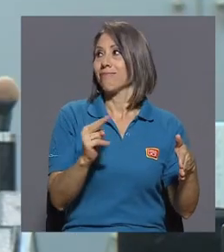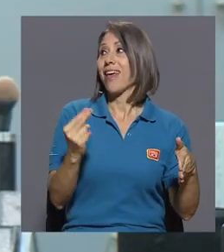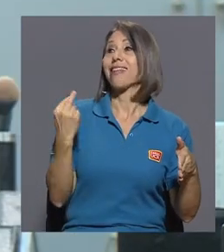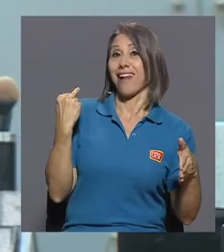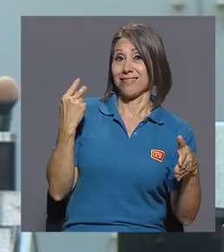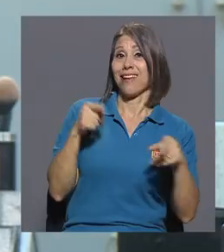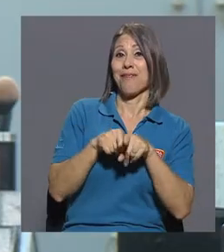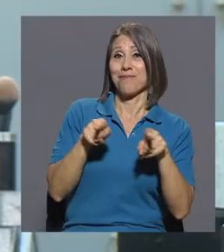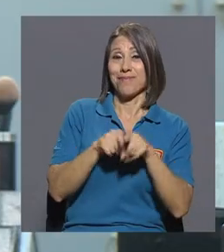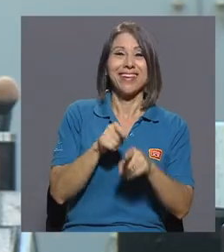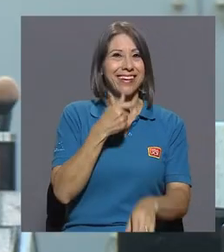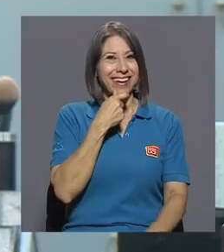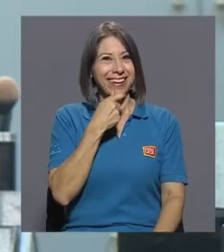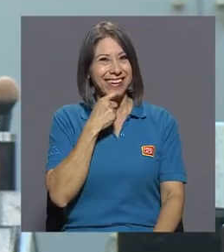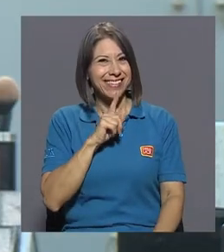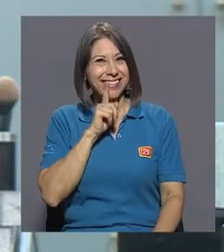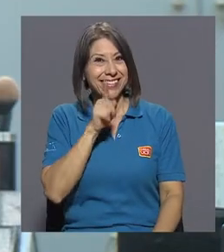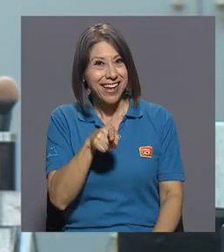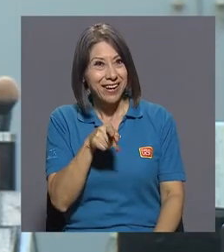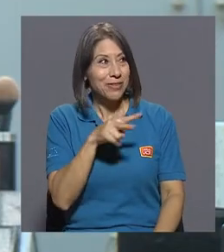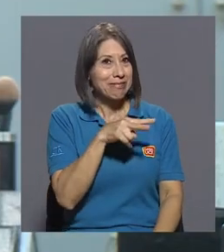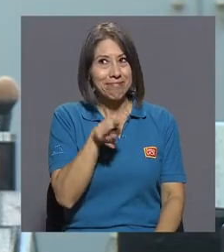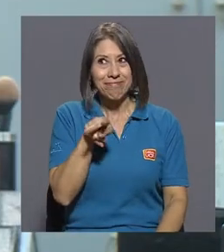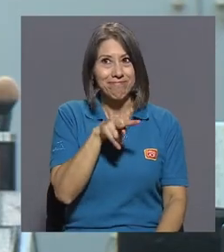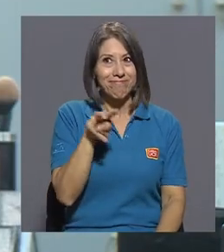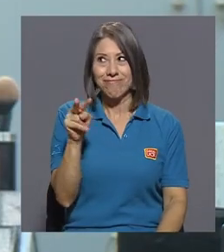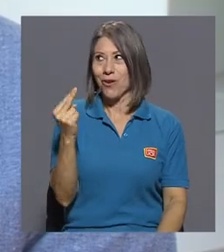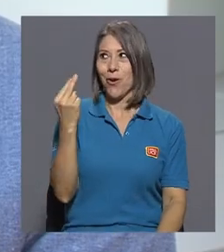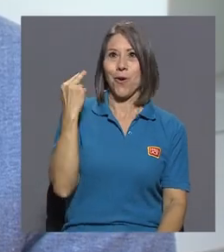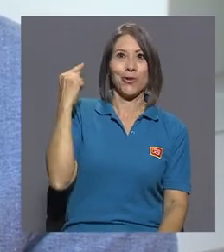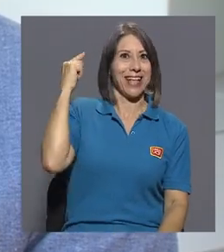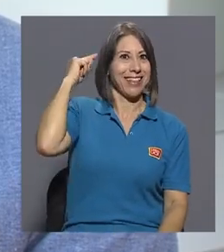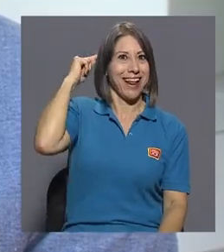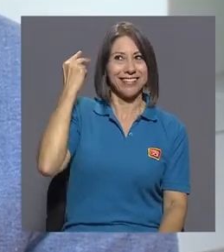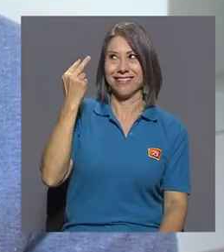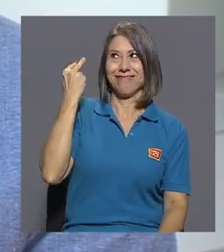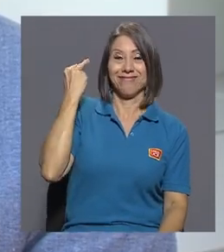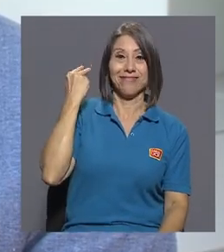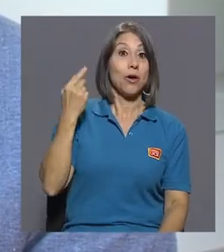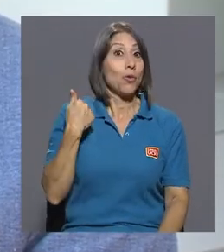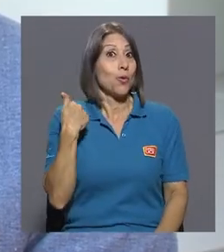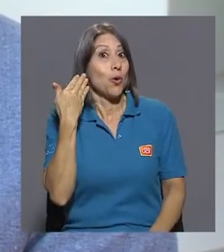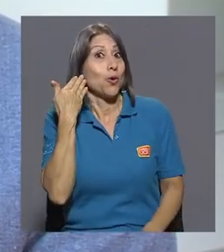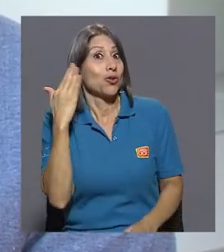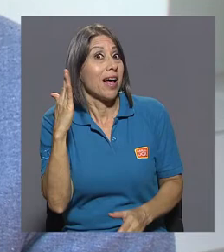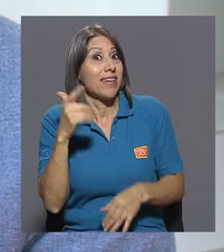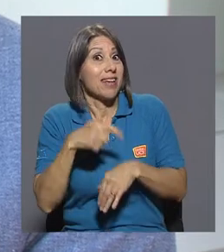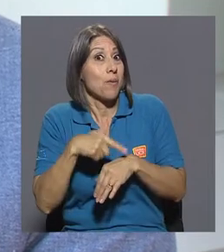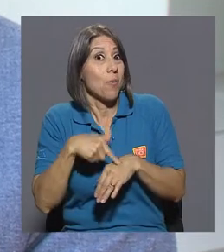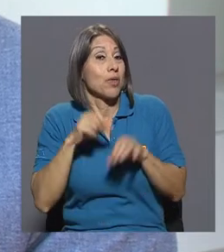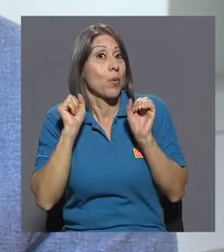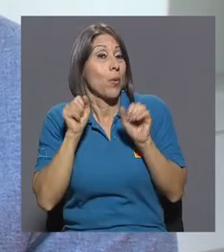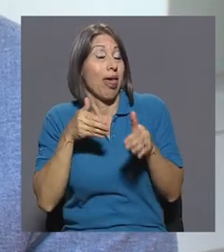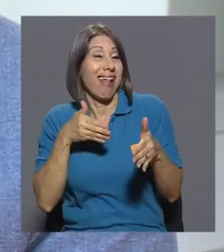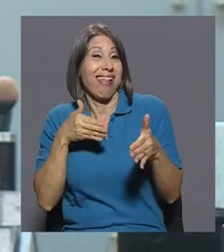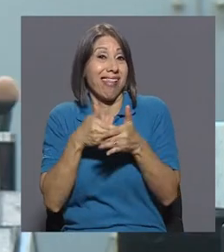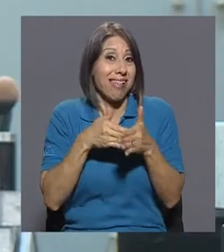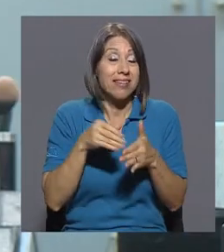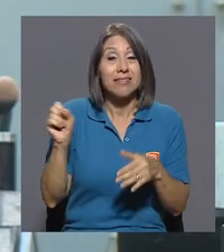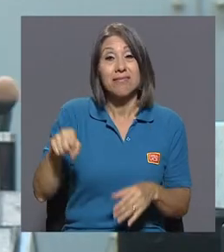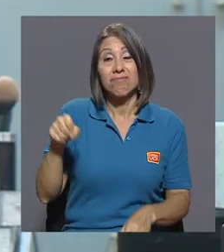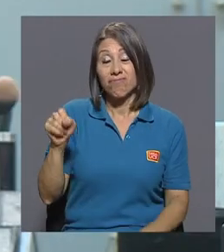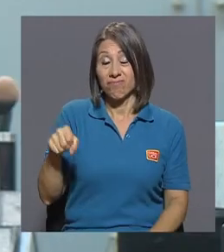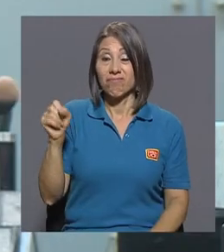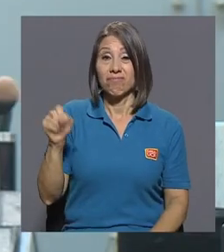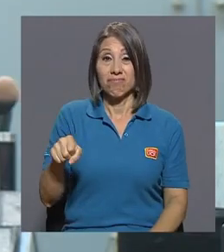Es cierto, sí. Es cierto, uno no sabe en tengo qué momento. Tengo ojos atrás de mi cabeza. ¿En qué también. Momento lo quieren maltratar a uno por sí, cualquier lado? A nadie le gusta ver